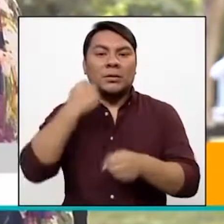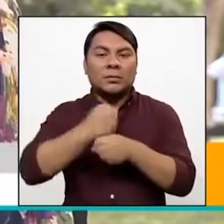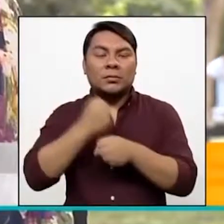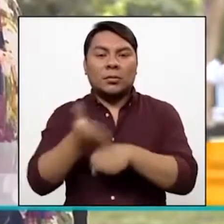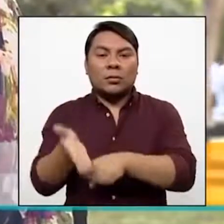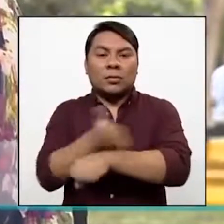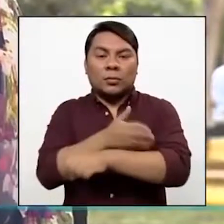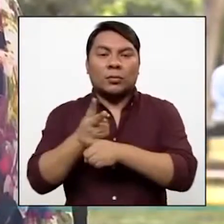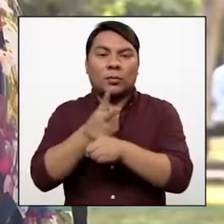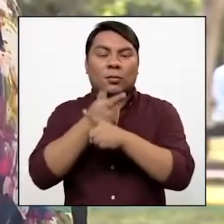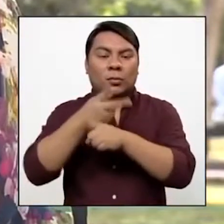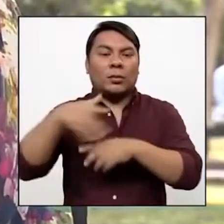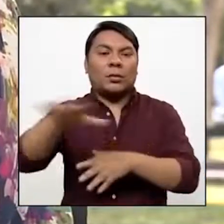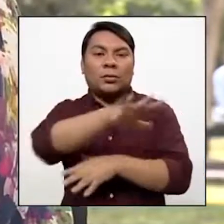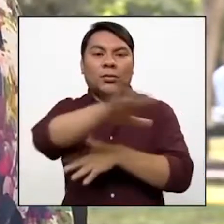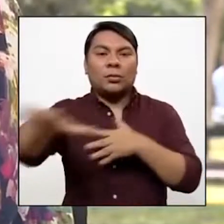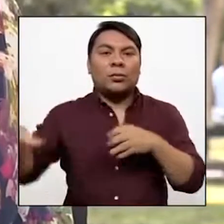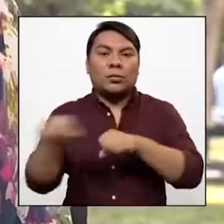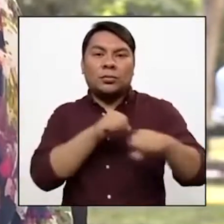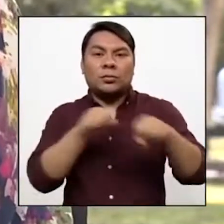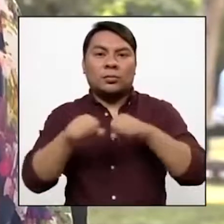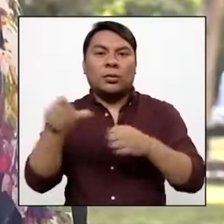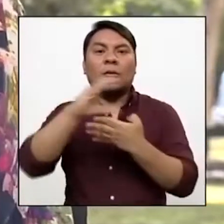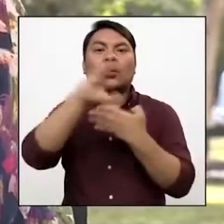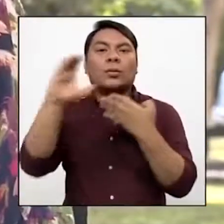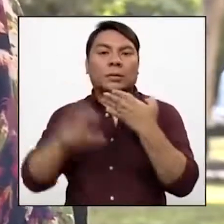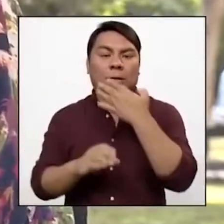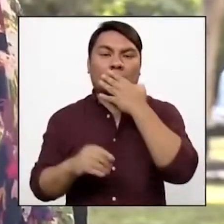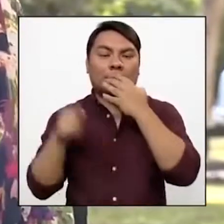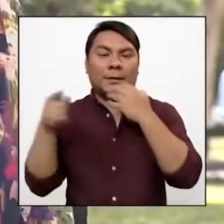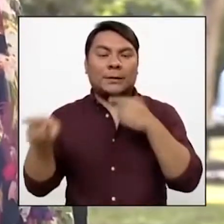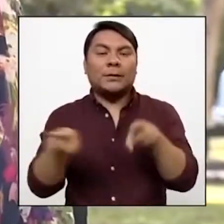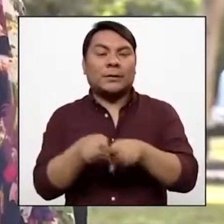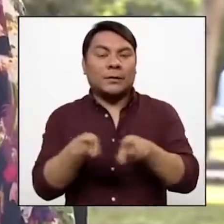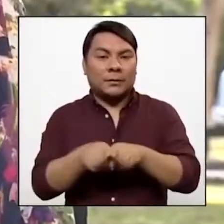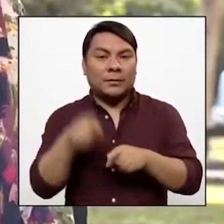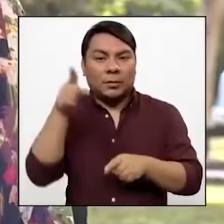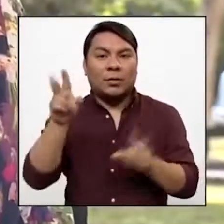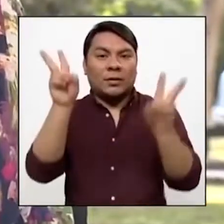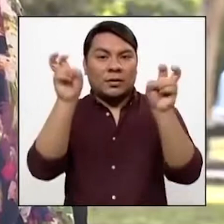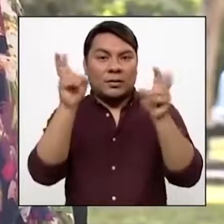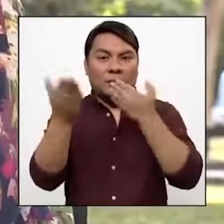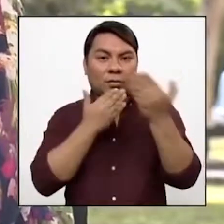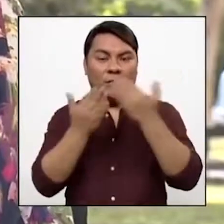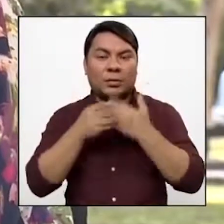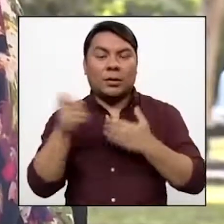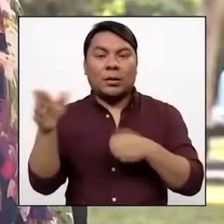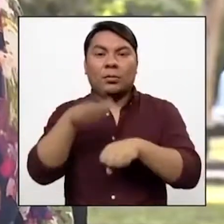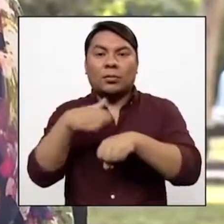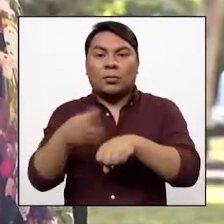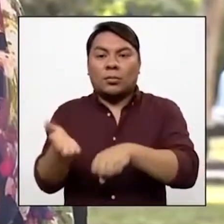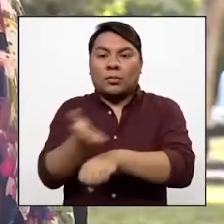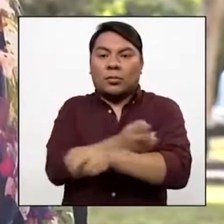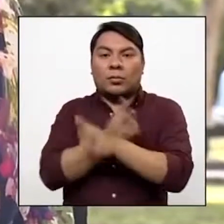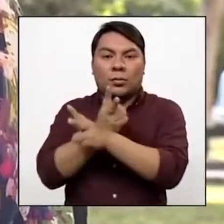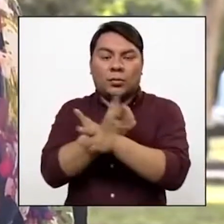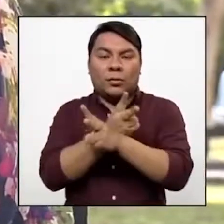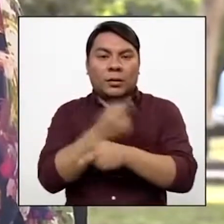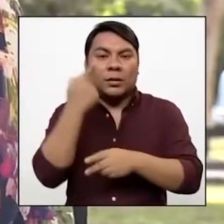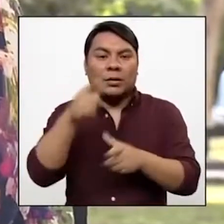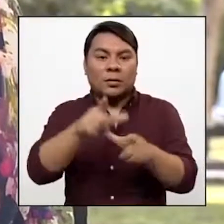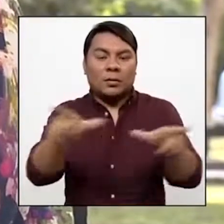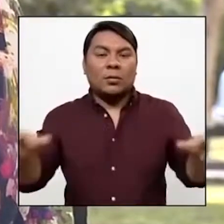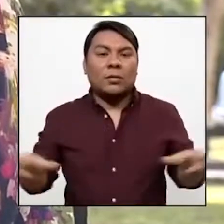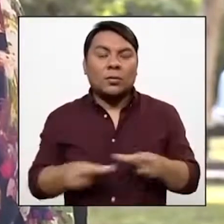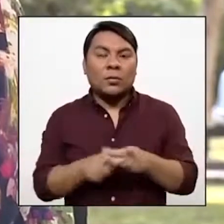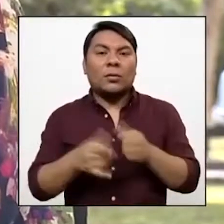de riesgo de desastres del CONADIS. Y hoy vamos a tratar un tema muy importante: prevención, organización en